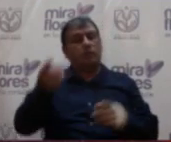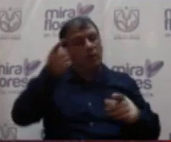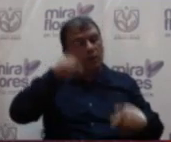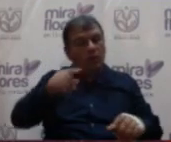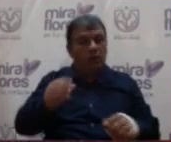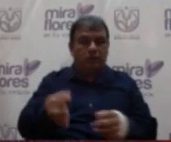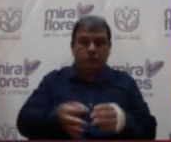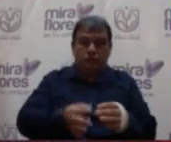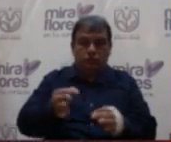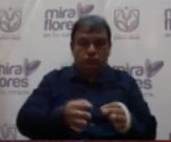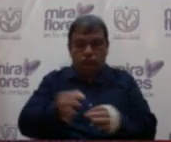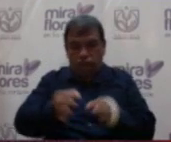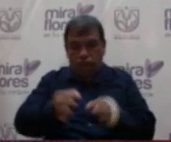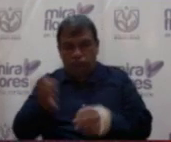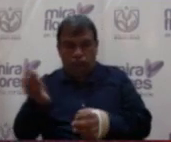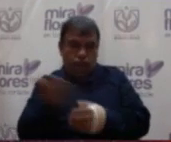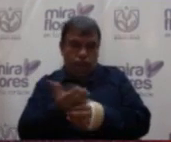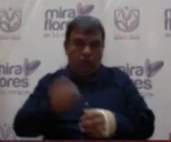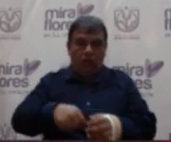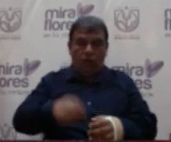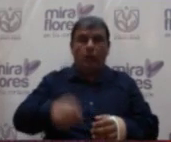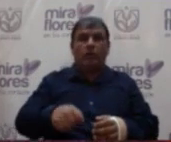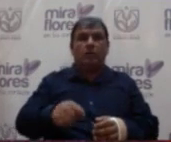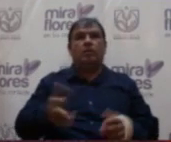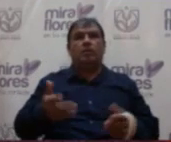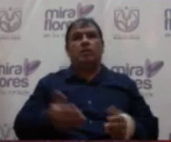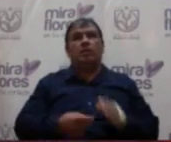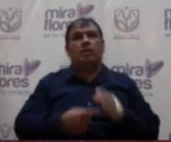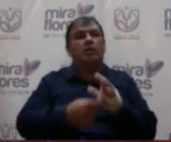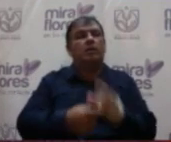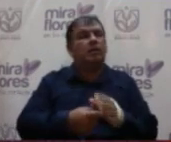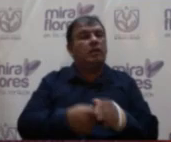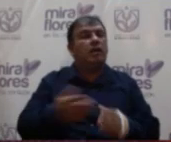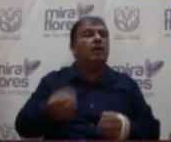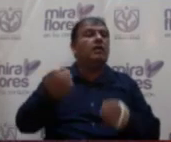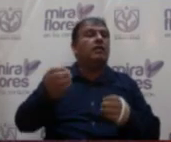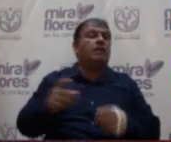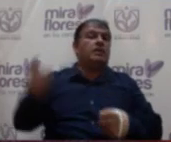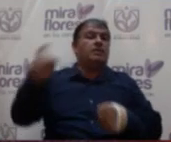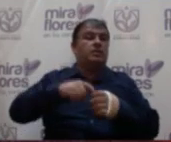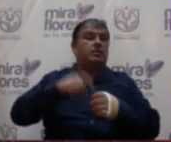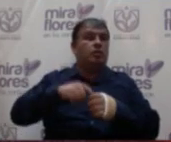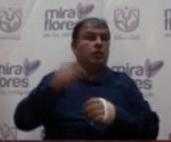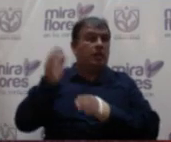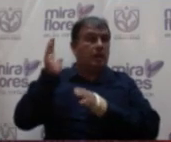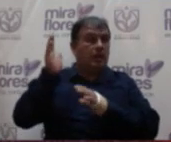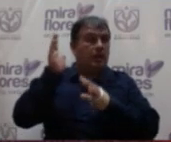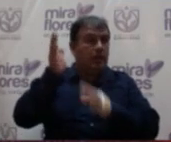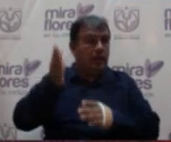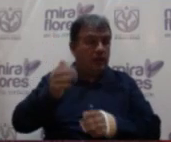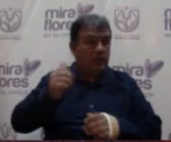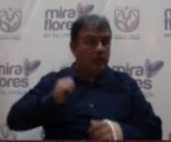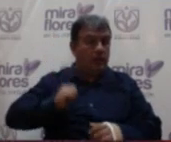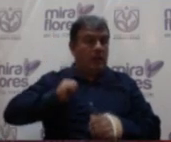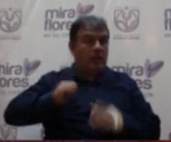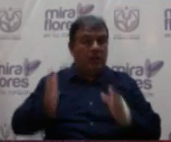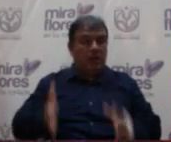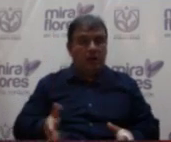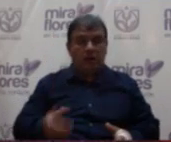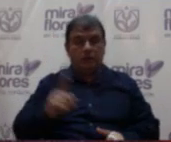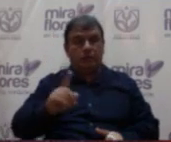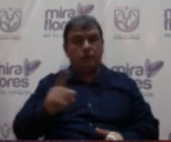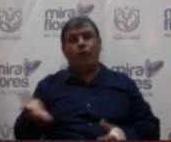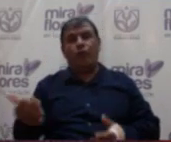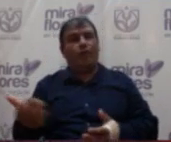las consideraciones expuestas en el presente acuerdo, debiendo precisar que la participación del alcalde de Miraflores en el evento mencionado